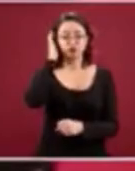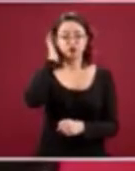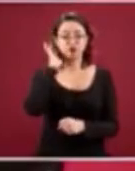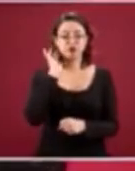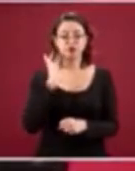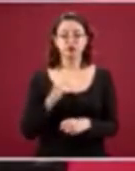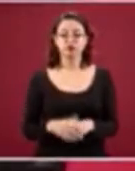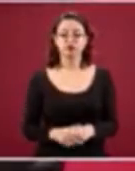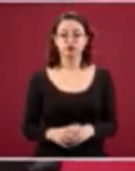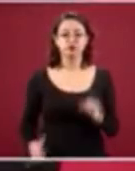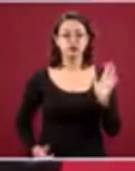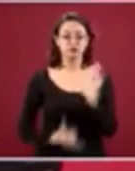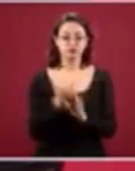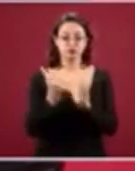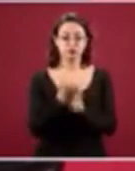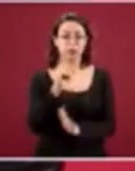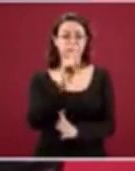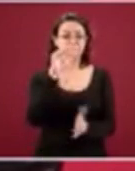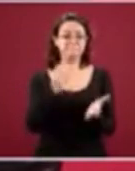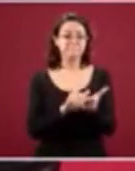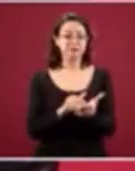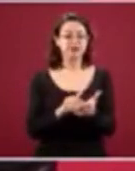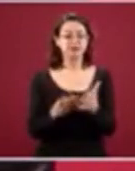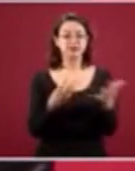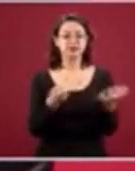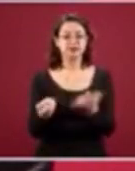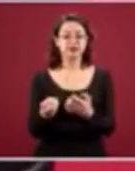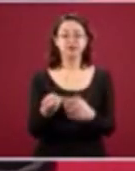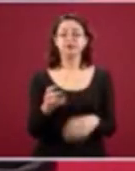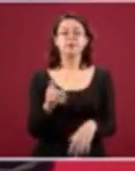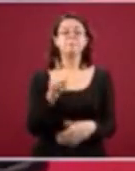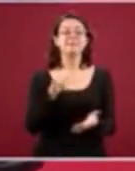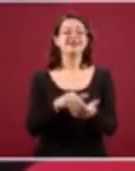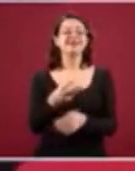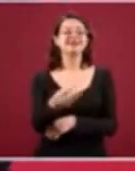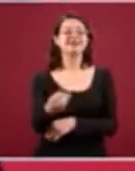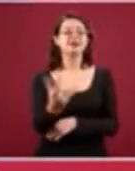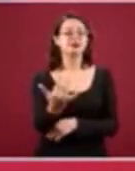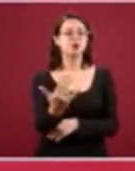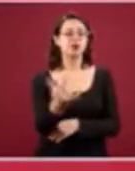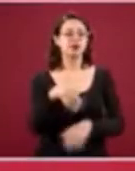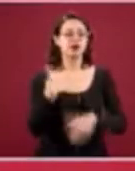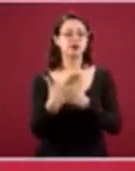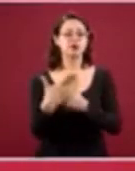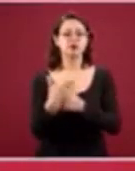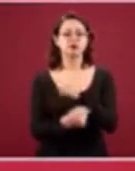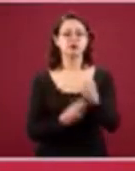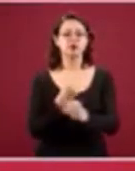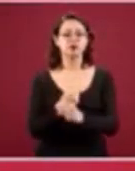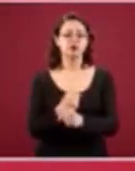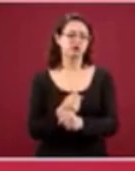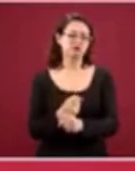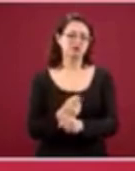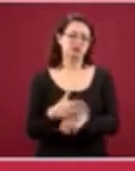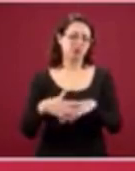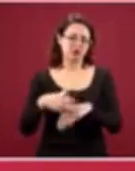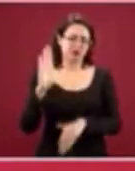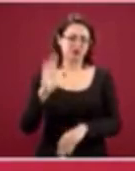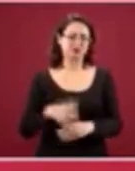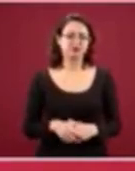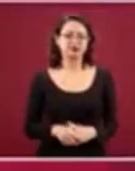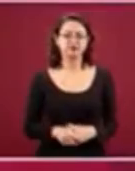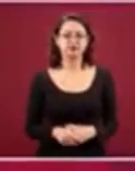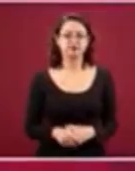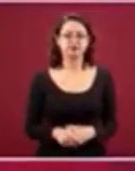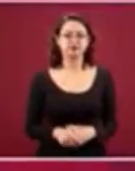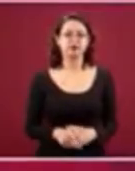se van a construir 1.350 y el año próximo el resto,